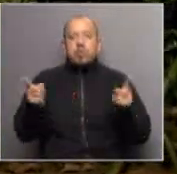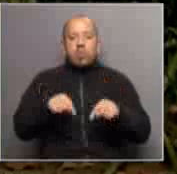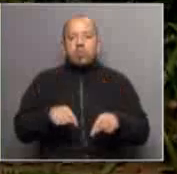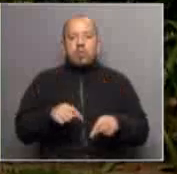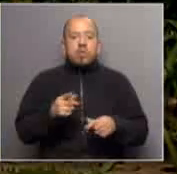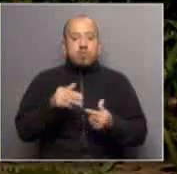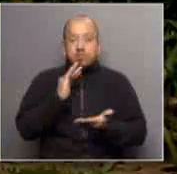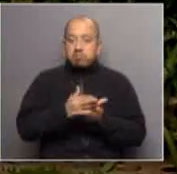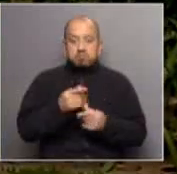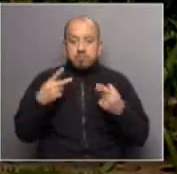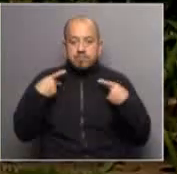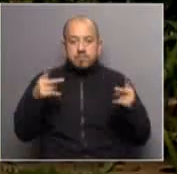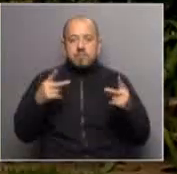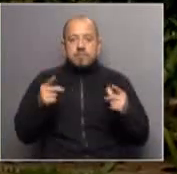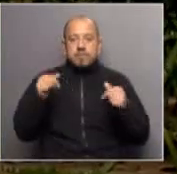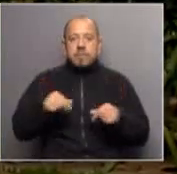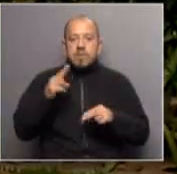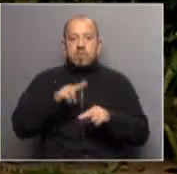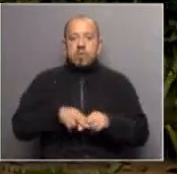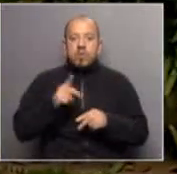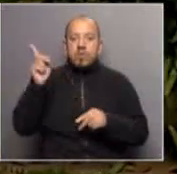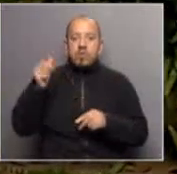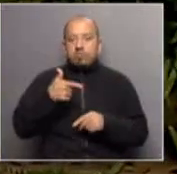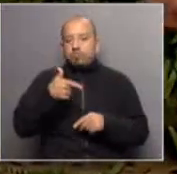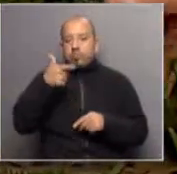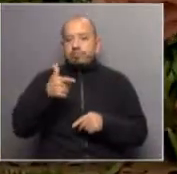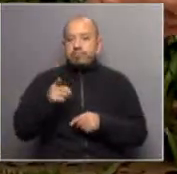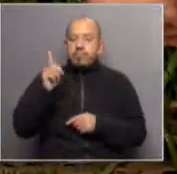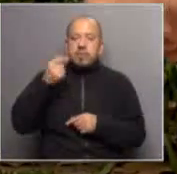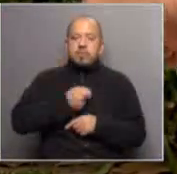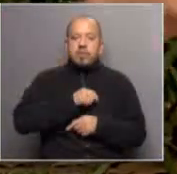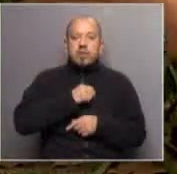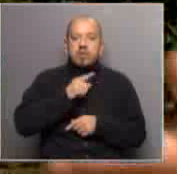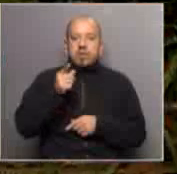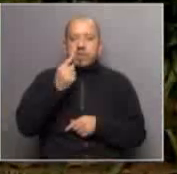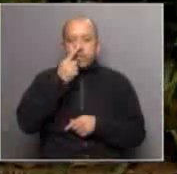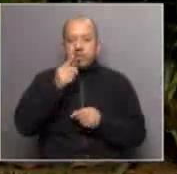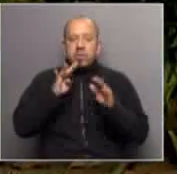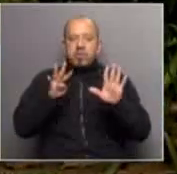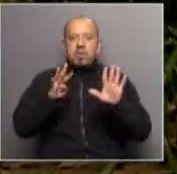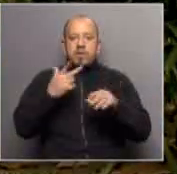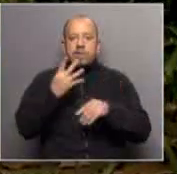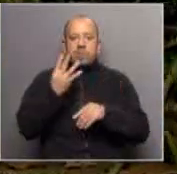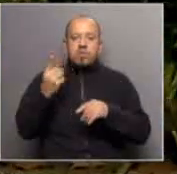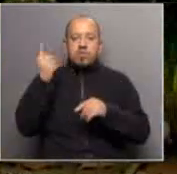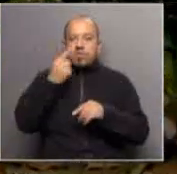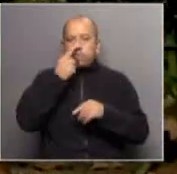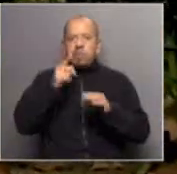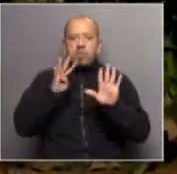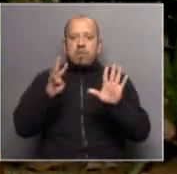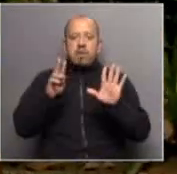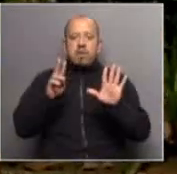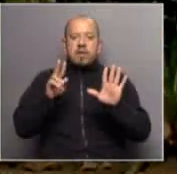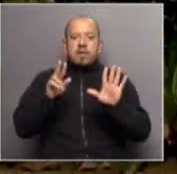ser su último viaje, porque después de aquí va a morir, se lo van a matar al poco tiempo, ¿no? Sí, acá en el 34, acá en el 34, pero lo asesinan en el 36, exactamente. Él